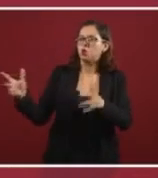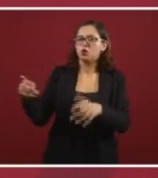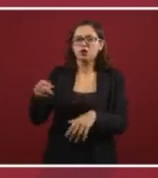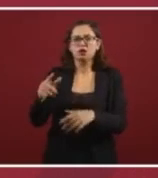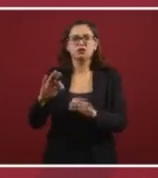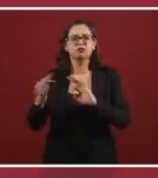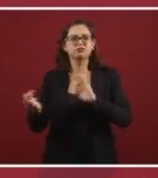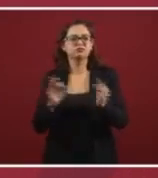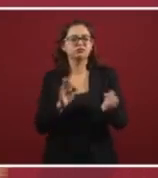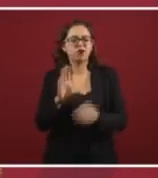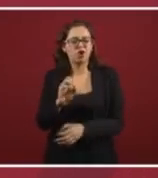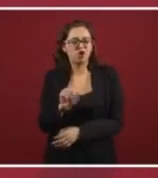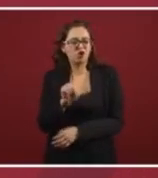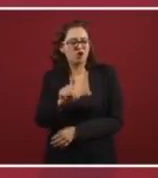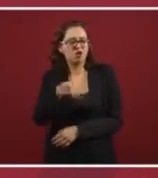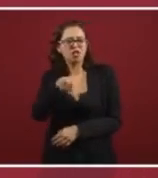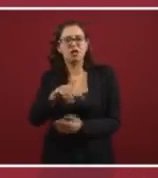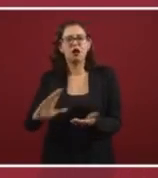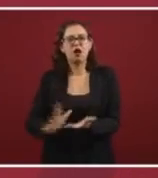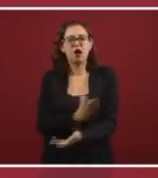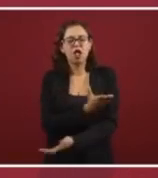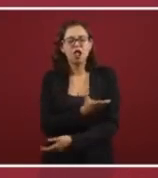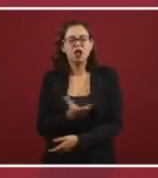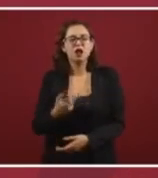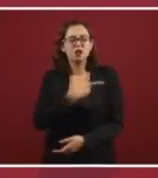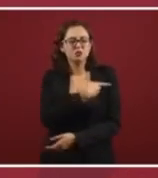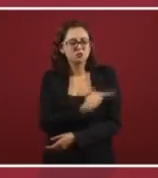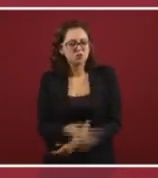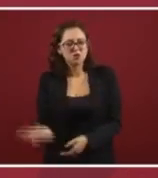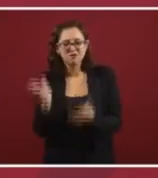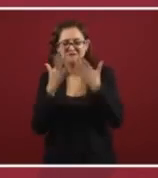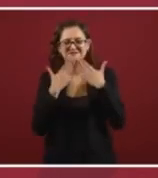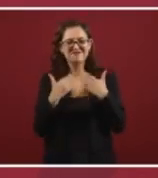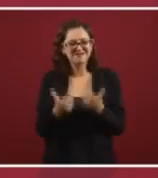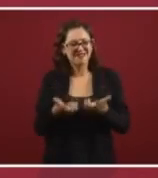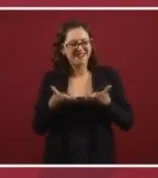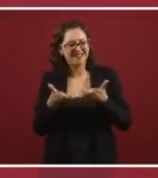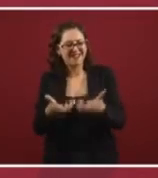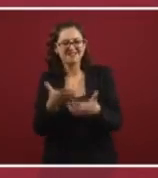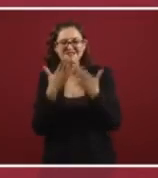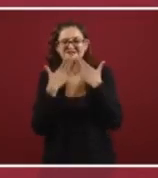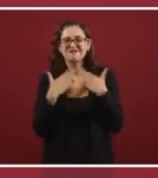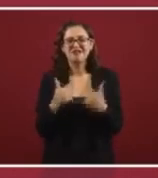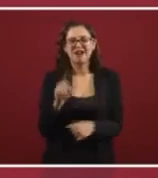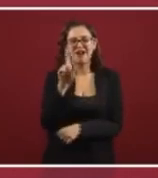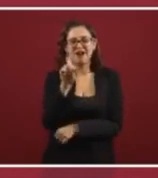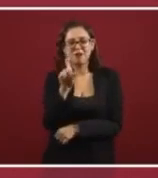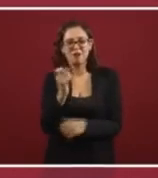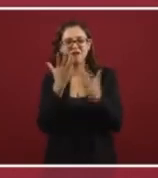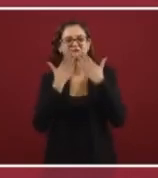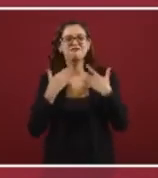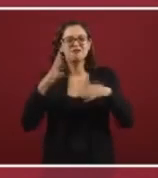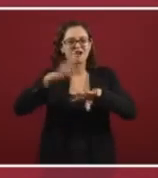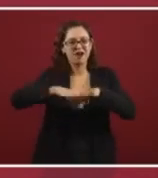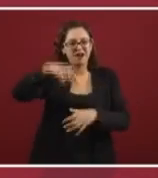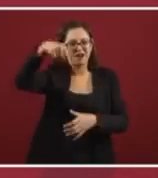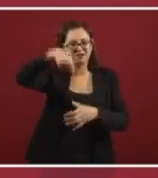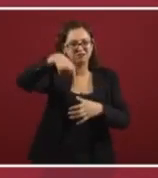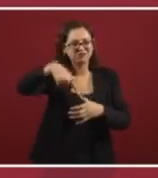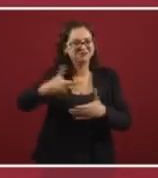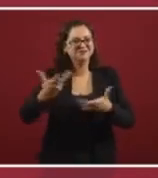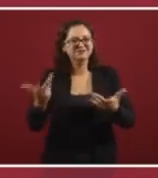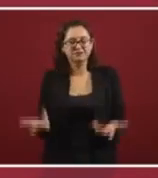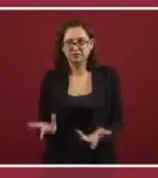se realizan inversiones públicas para evitar los contrastes actuales en los destinos turísticos, con hoteles de lujo y colonias sin